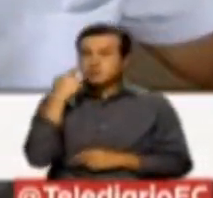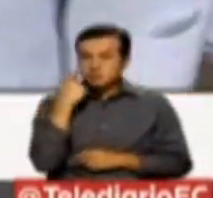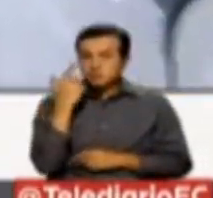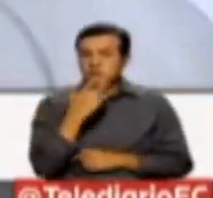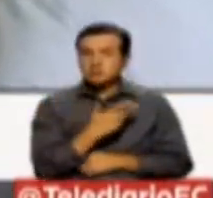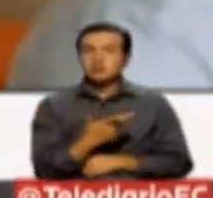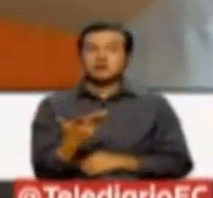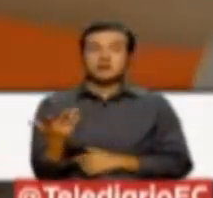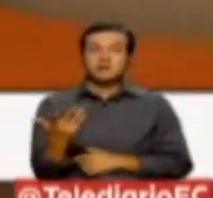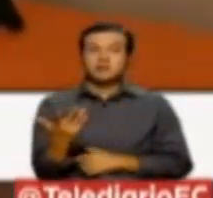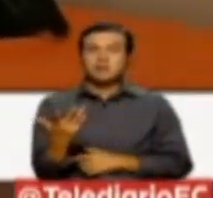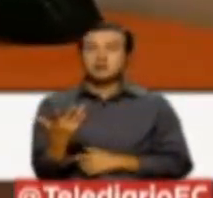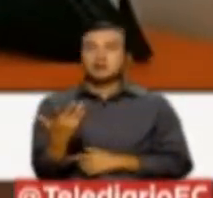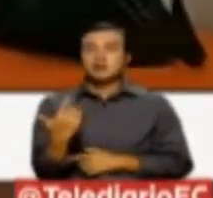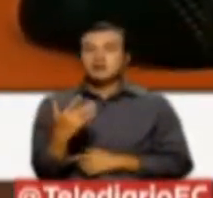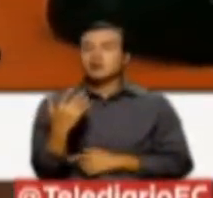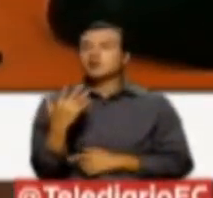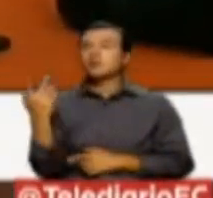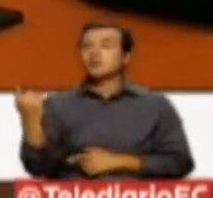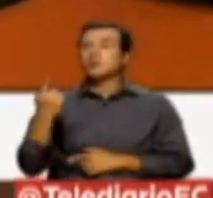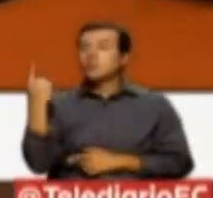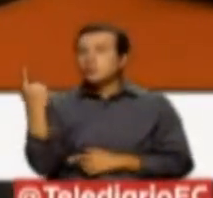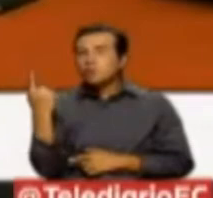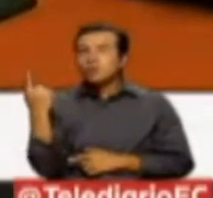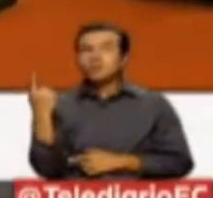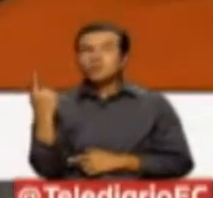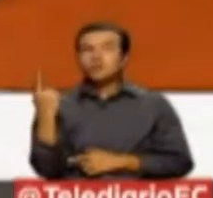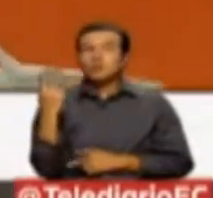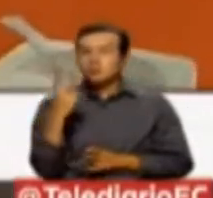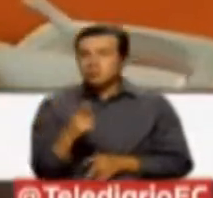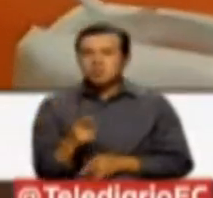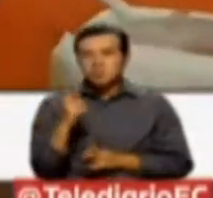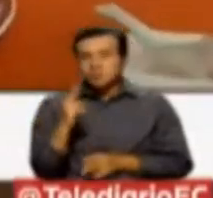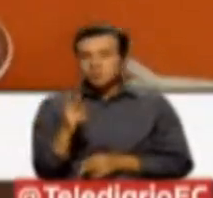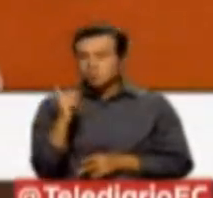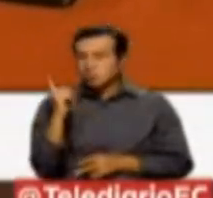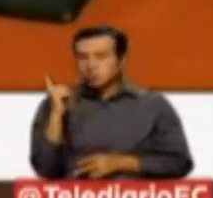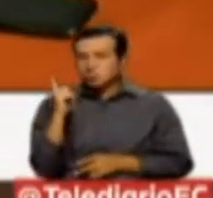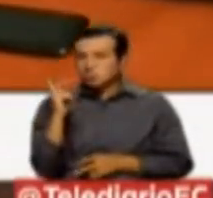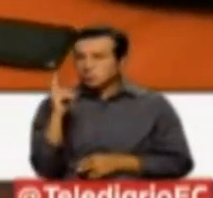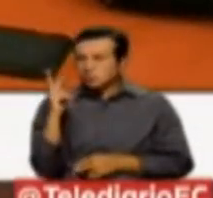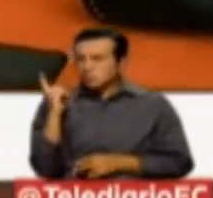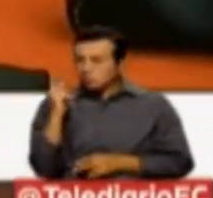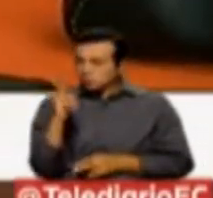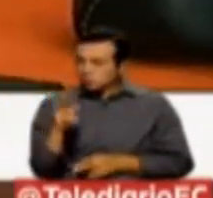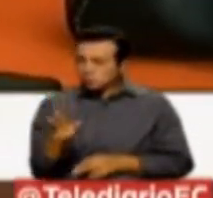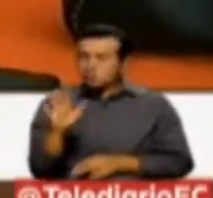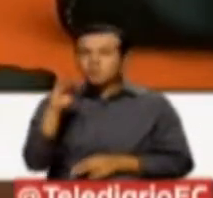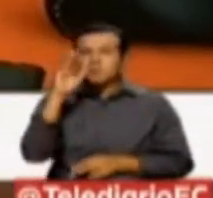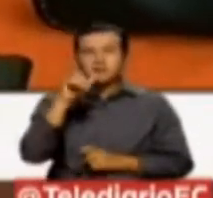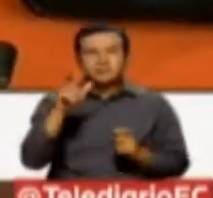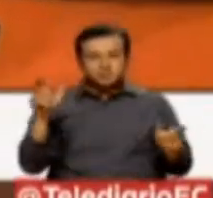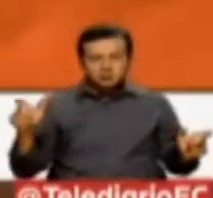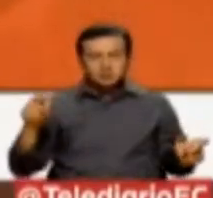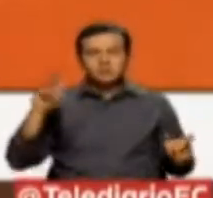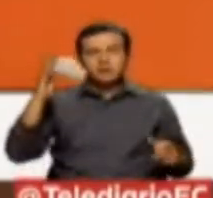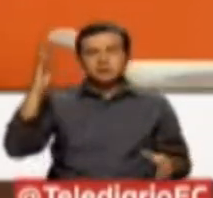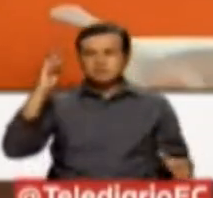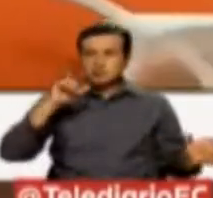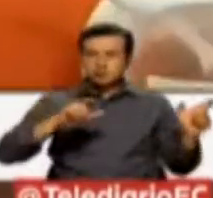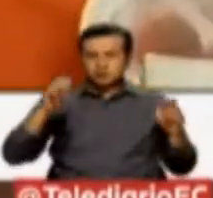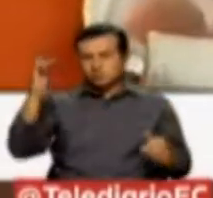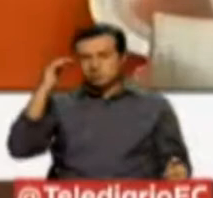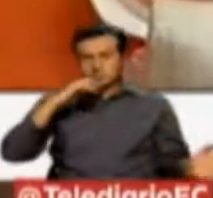porque ya no quería estar solamente supeditada a los mismos clientes, claro. Sino ya quería que me